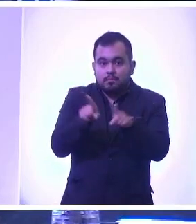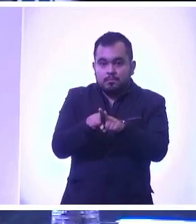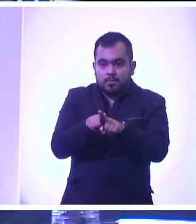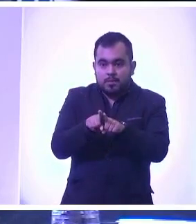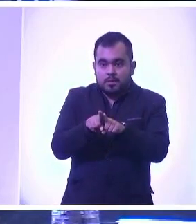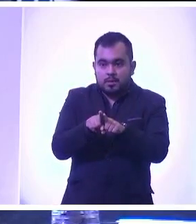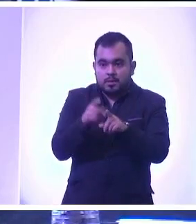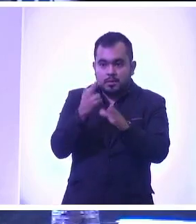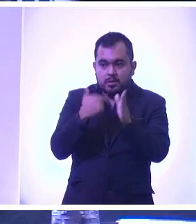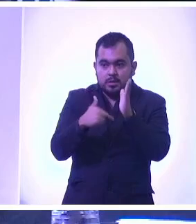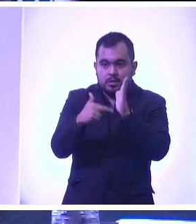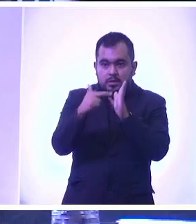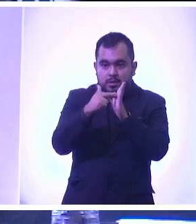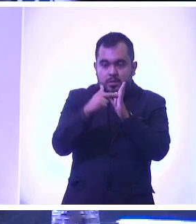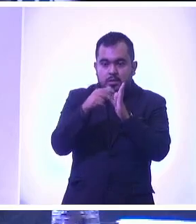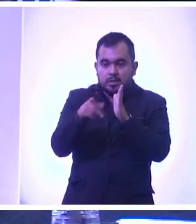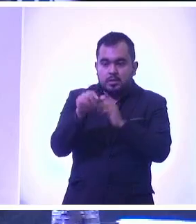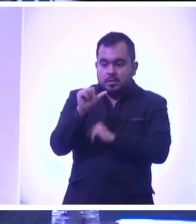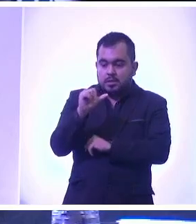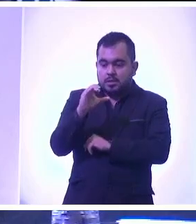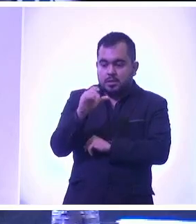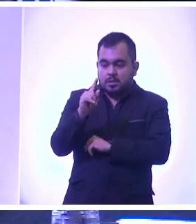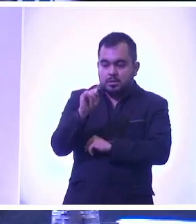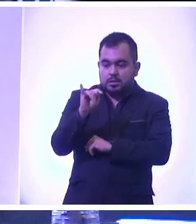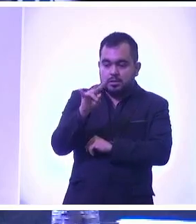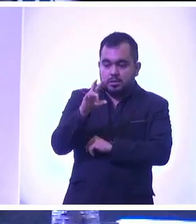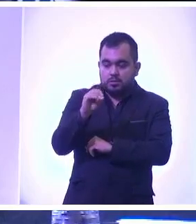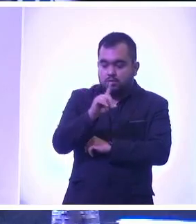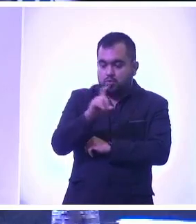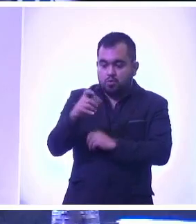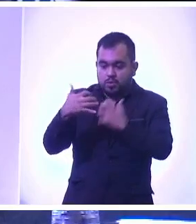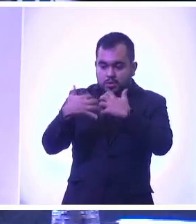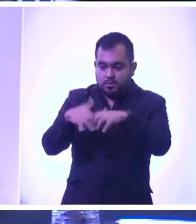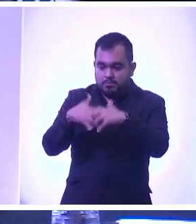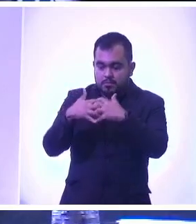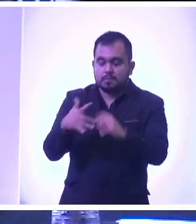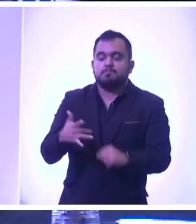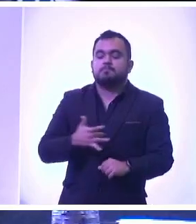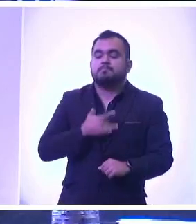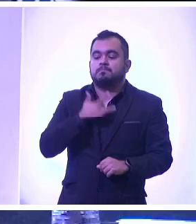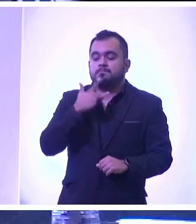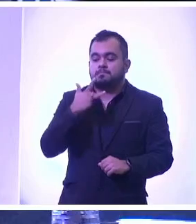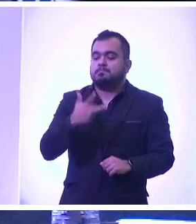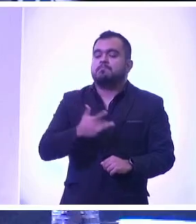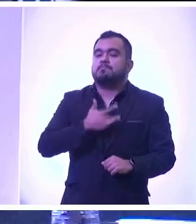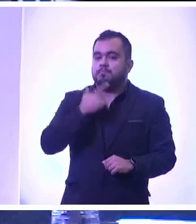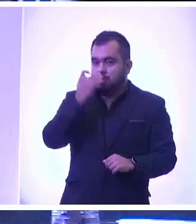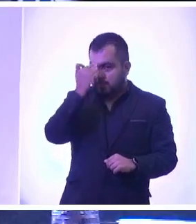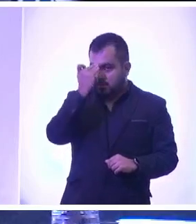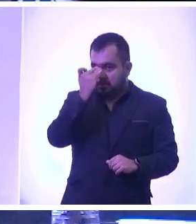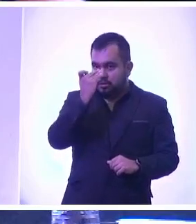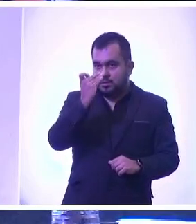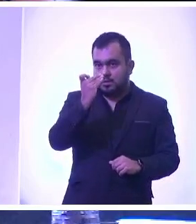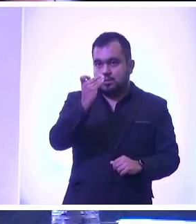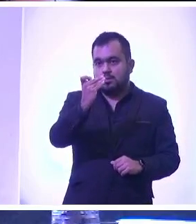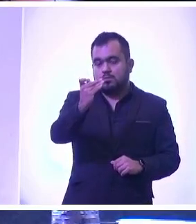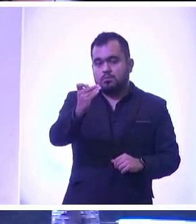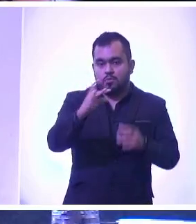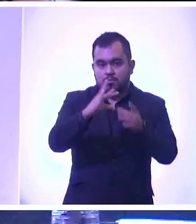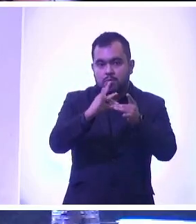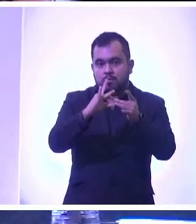forma parte del activo de una empresa Se aprecia con el con el tiempo y con la exposición de la